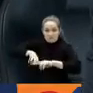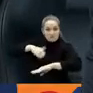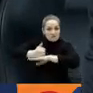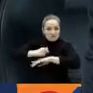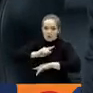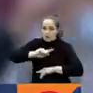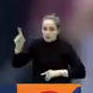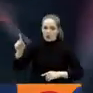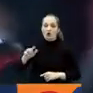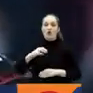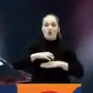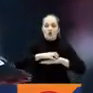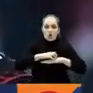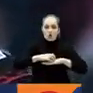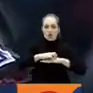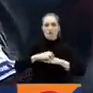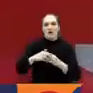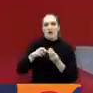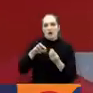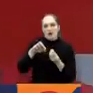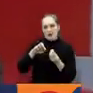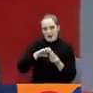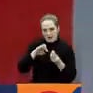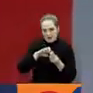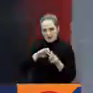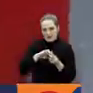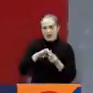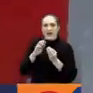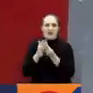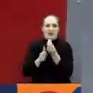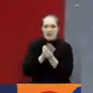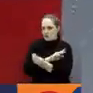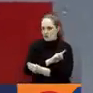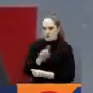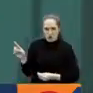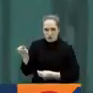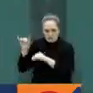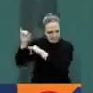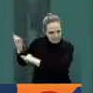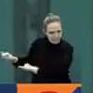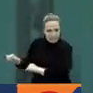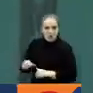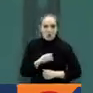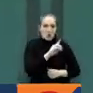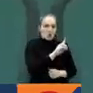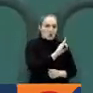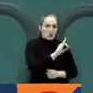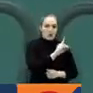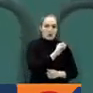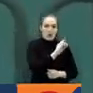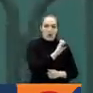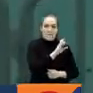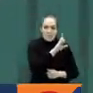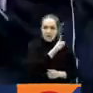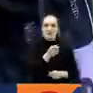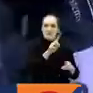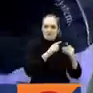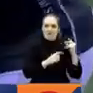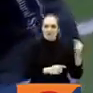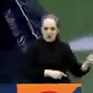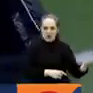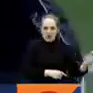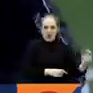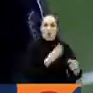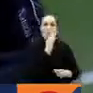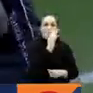Tolima, Alianza Petrolera y Equidad. Mientras tanto, Rafael Dudamel no estará en 4 partidos de la Copa